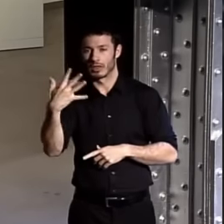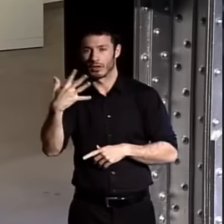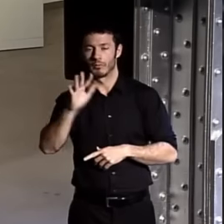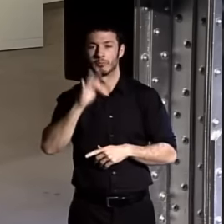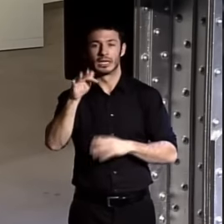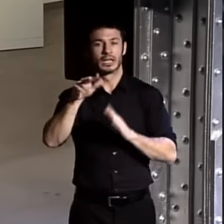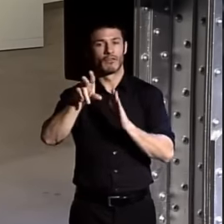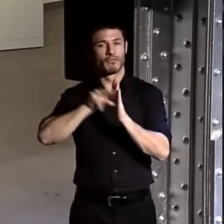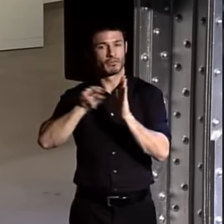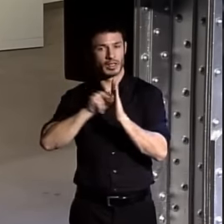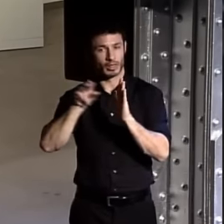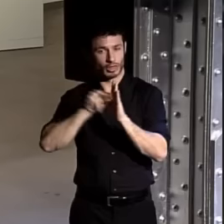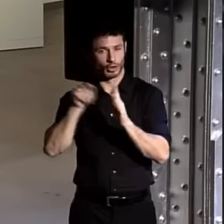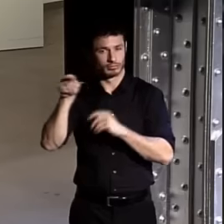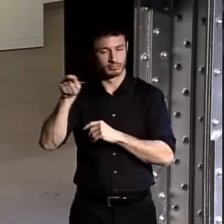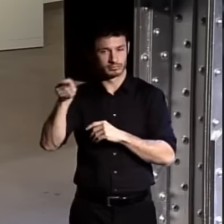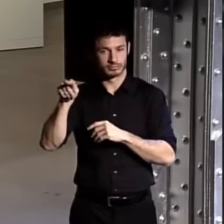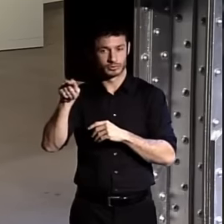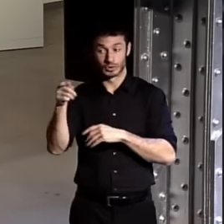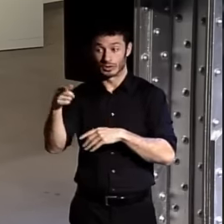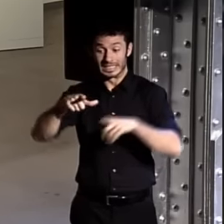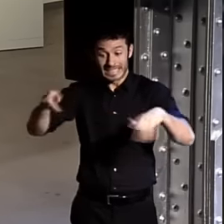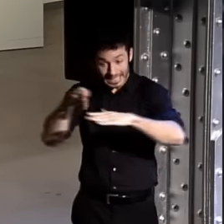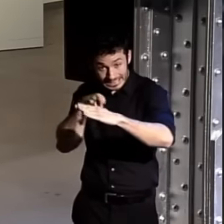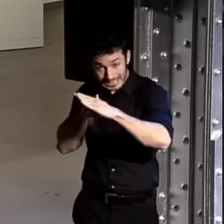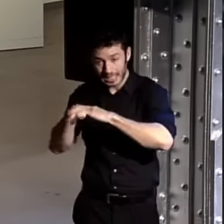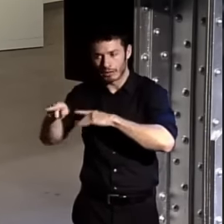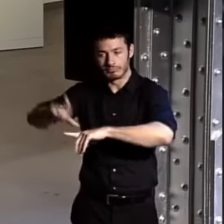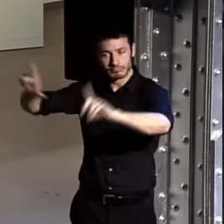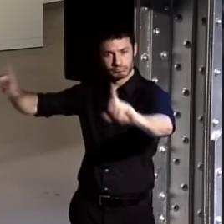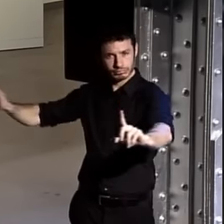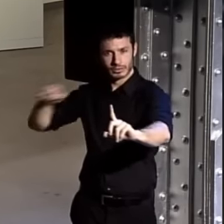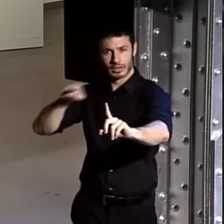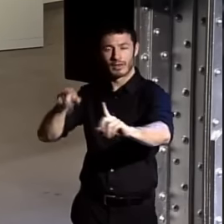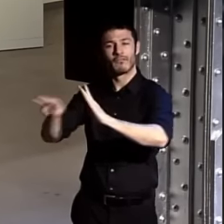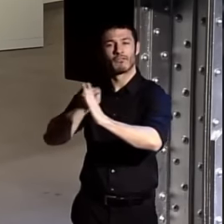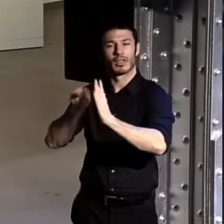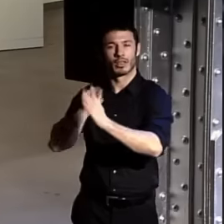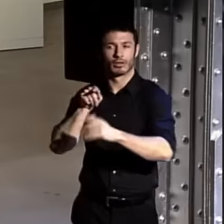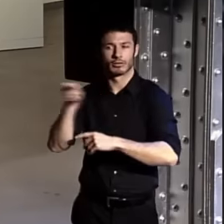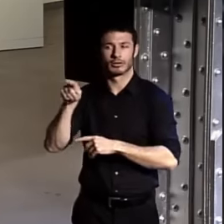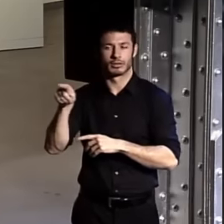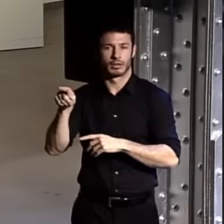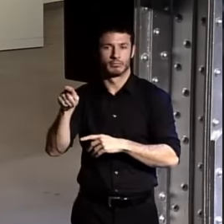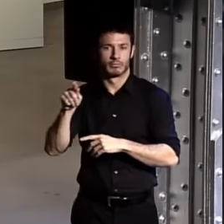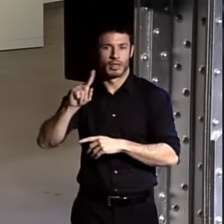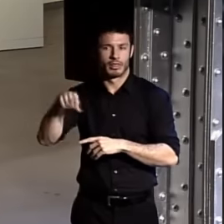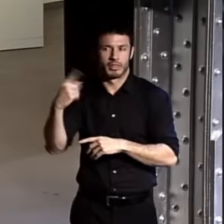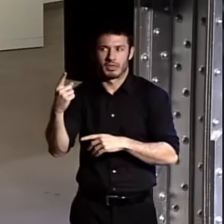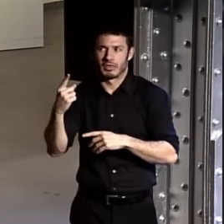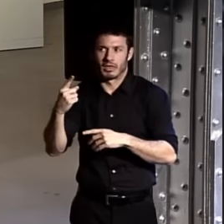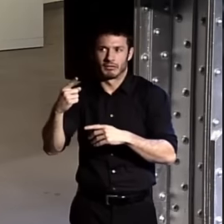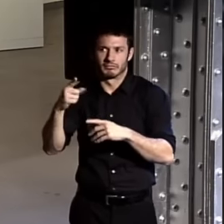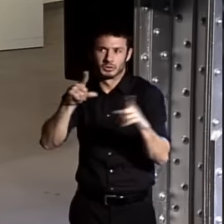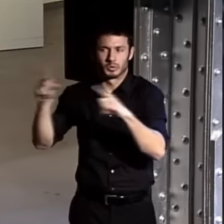videow que tiene en la entrada de esta sala la telefónica donde eh Hay ciento y pico obras más en en en